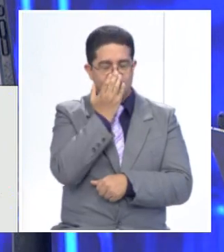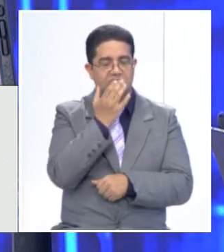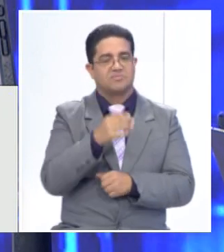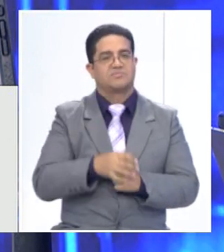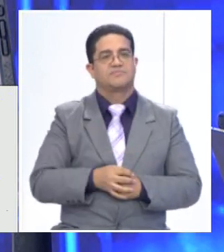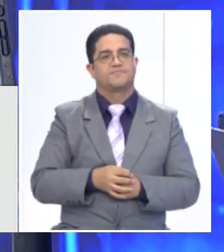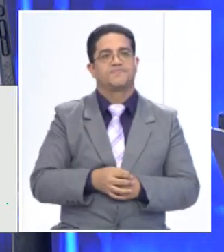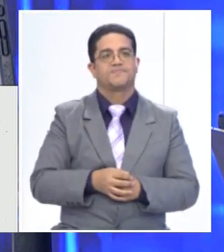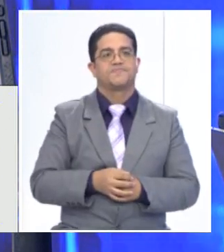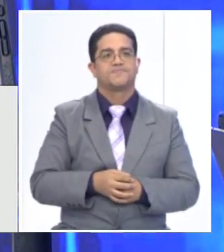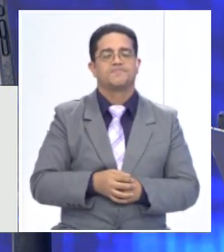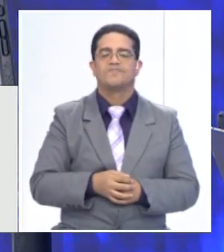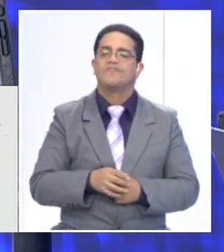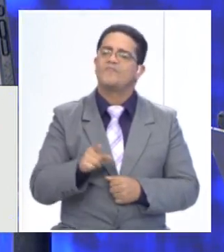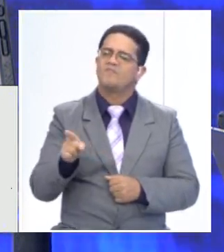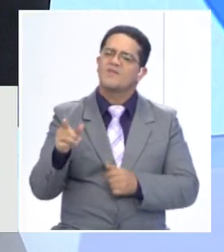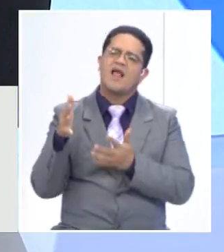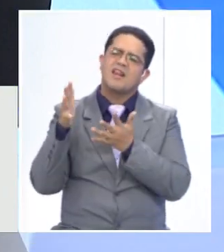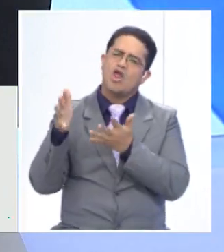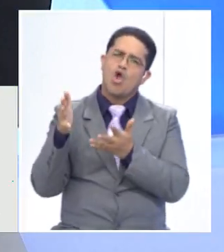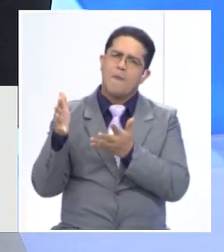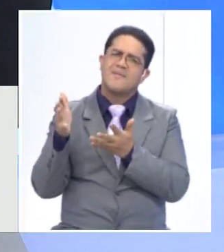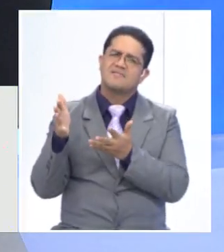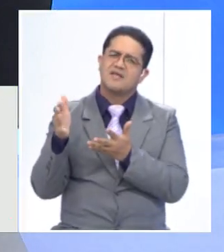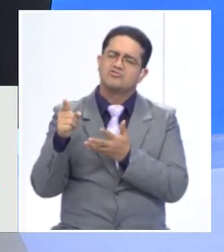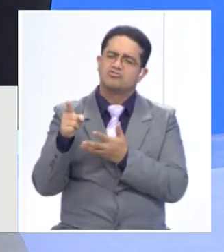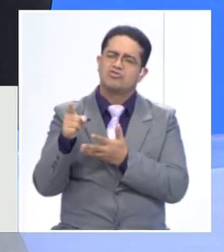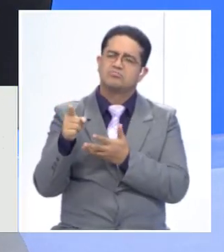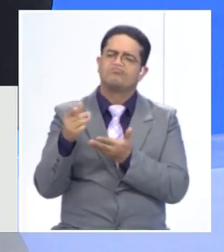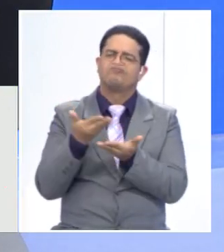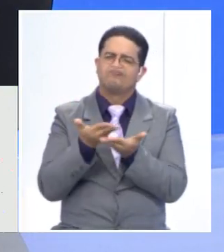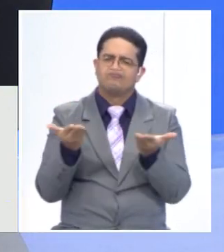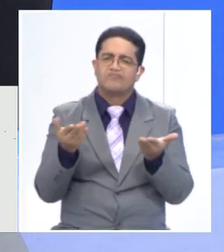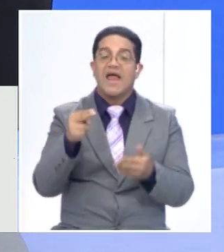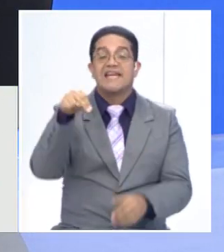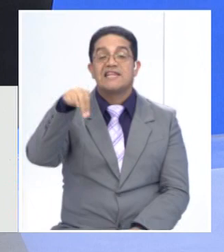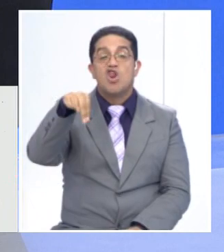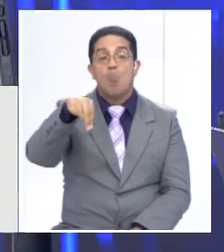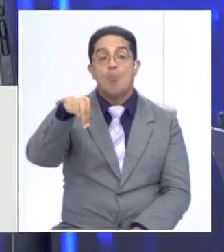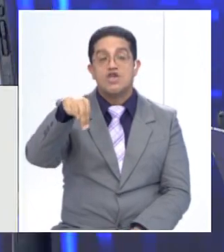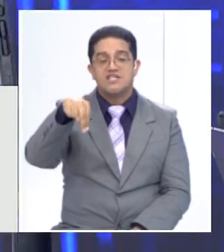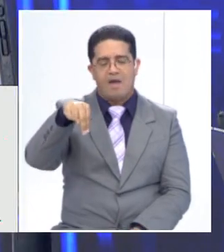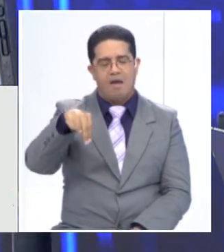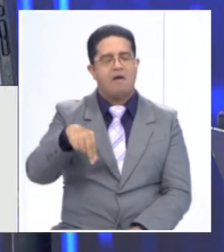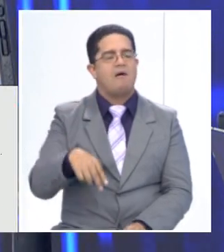inhalado. ¿Recomendaciones o claves esenciales para la neumonía?